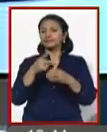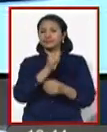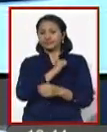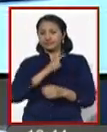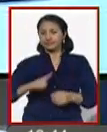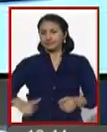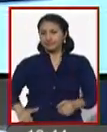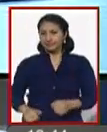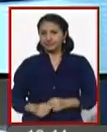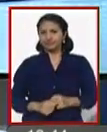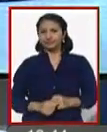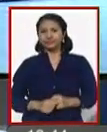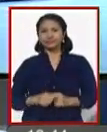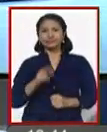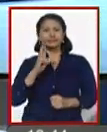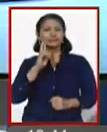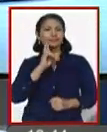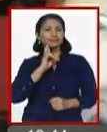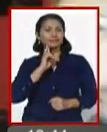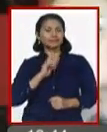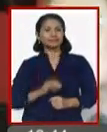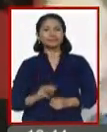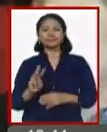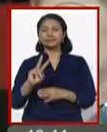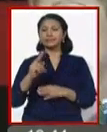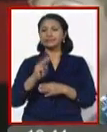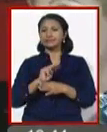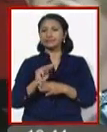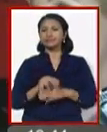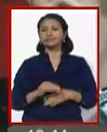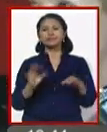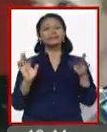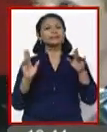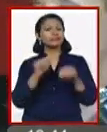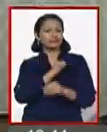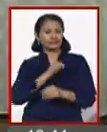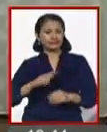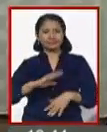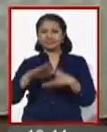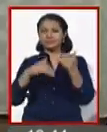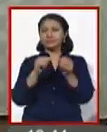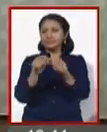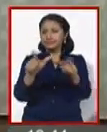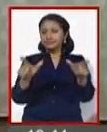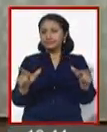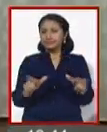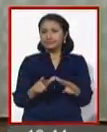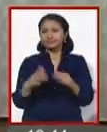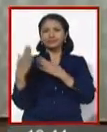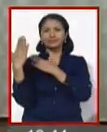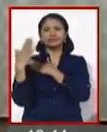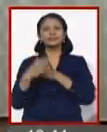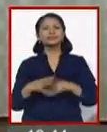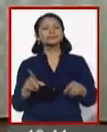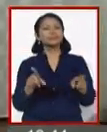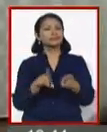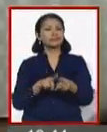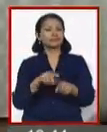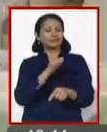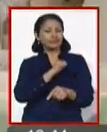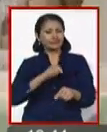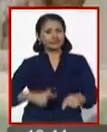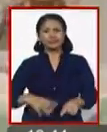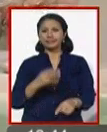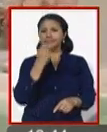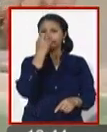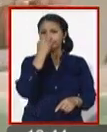gobernador y el viceministro de Autonomías. A la reunión asistieron alcaldes de todos los municipios de Santa Cruz, incluyendo el mismo